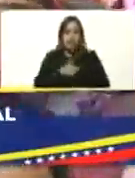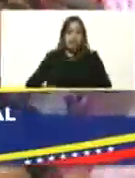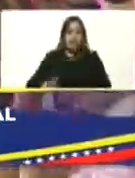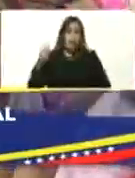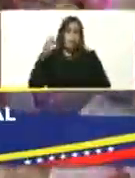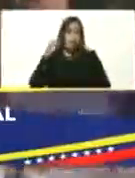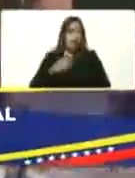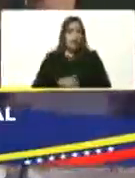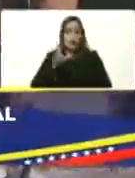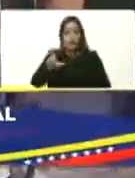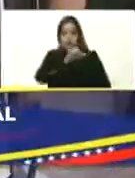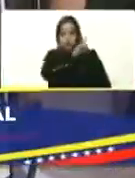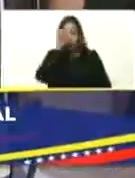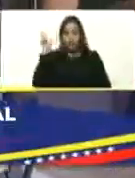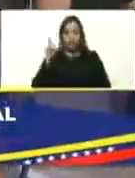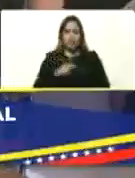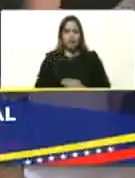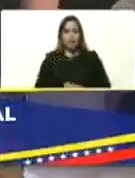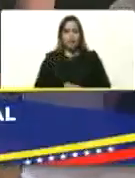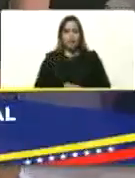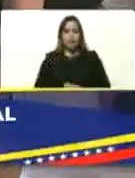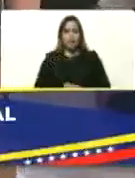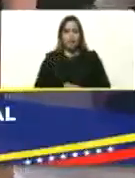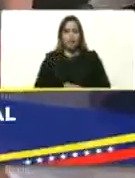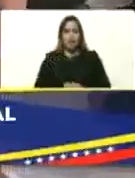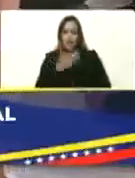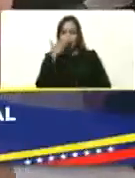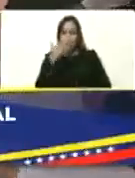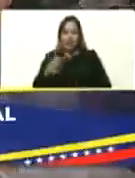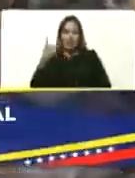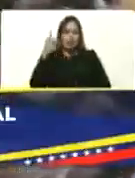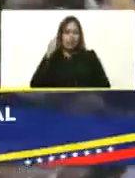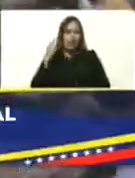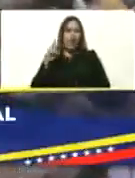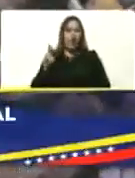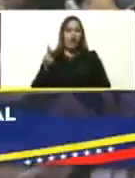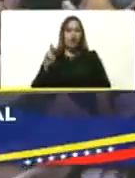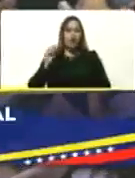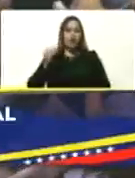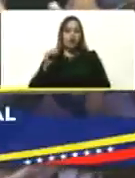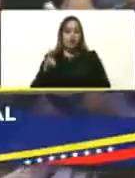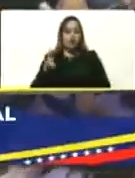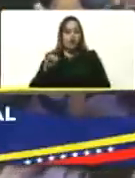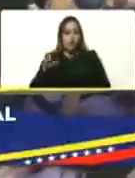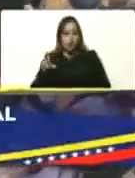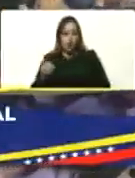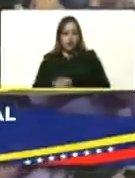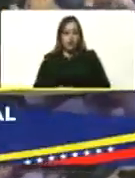Partido Socialista Unido de Venezuela, Frente de Mujeres Cacique Urquía. ¡Vivan las